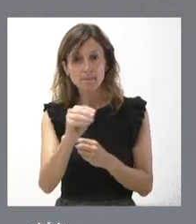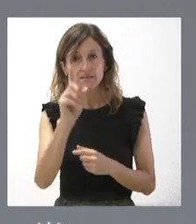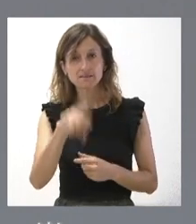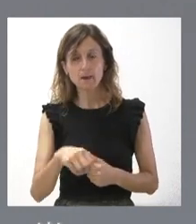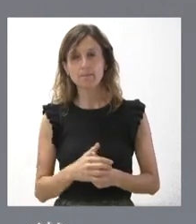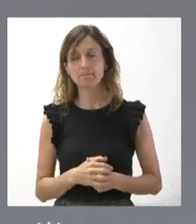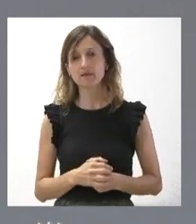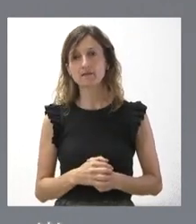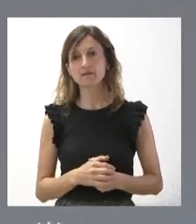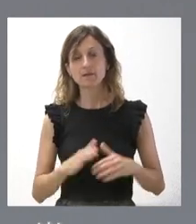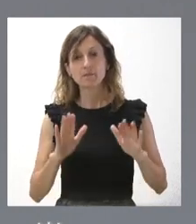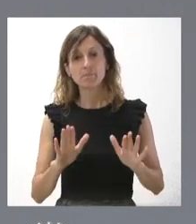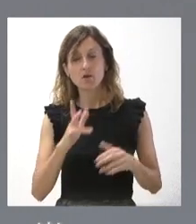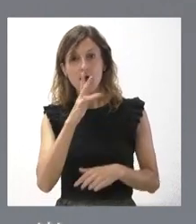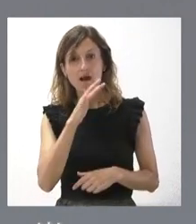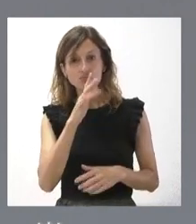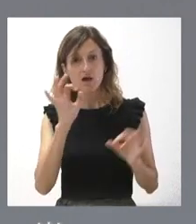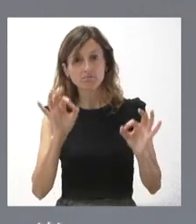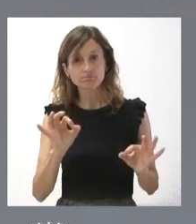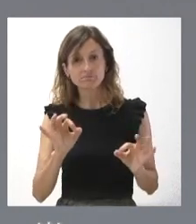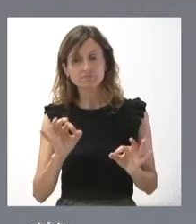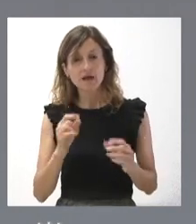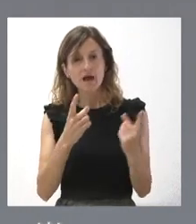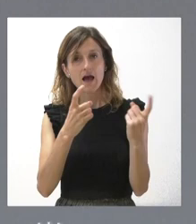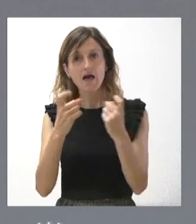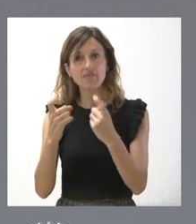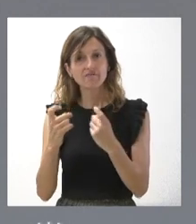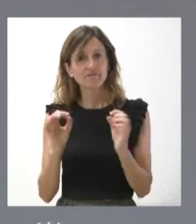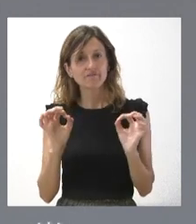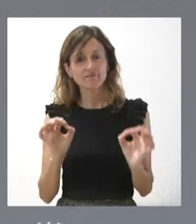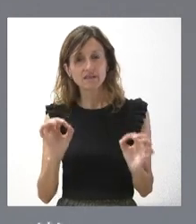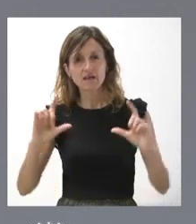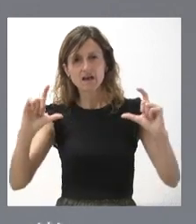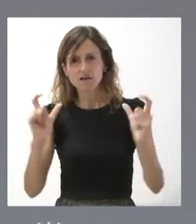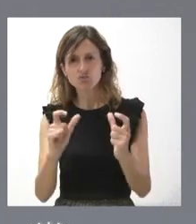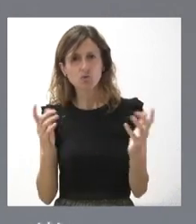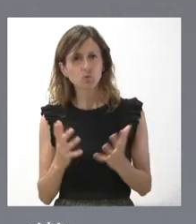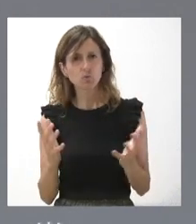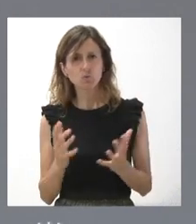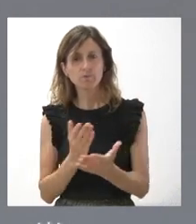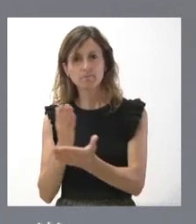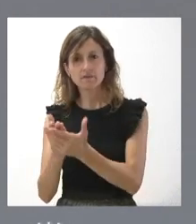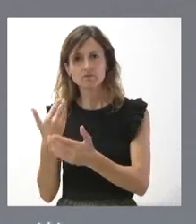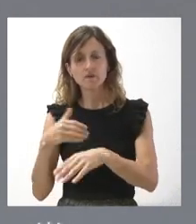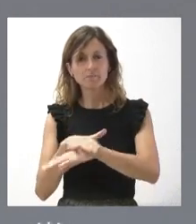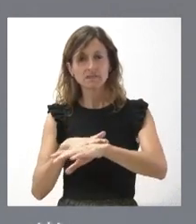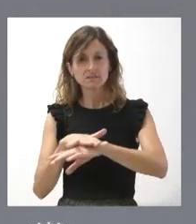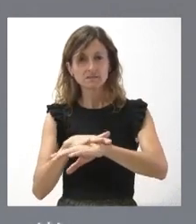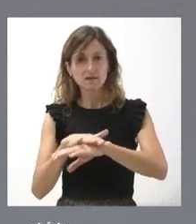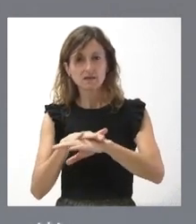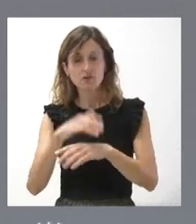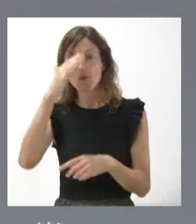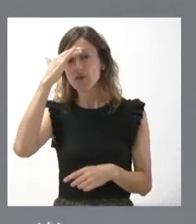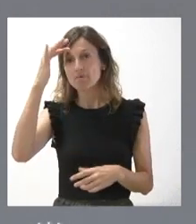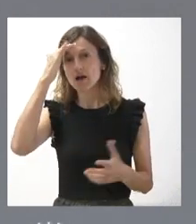llegar, pero ahora mismo es necesaria esa reunión que hemos pedido al Ministerio y que suponemos,